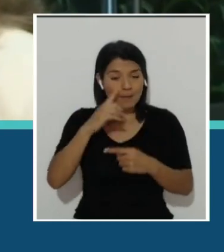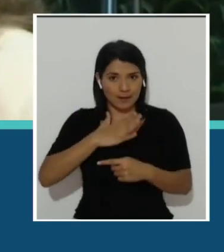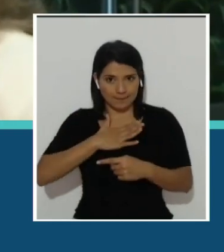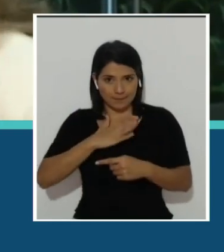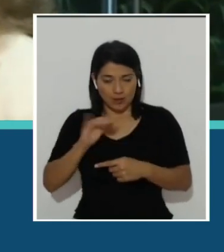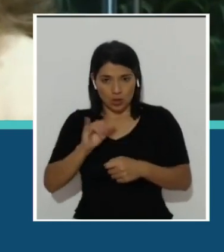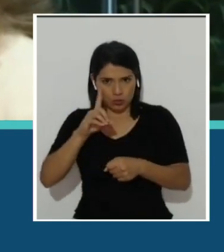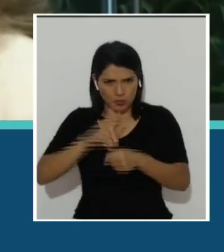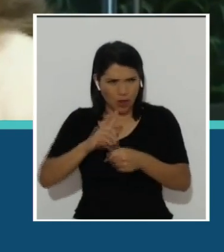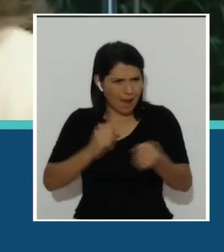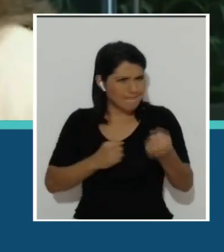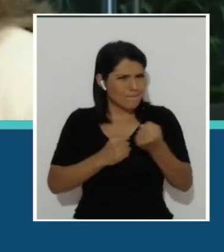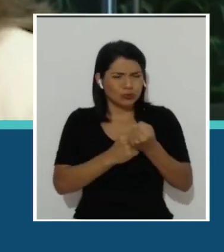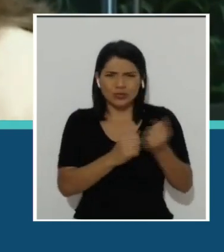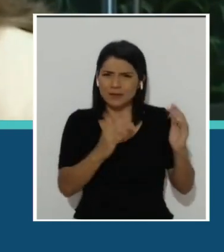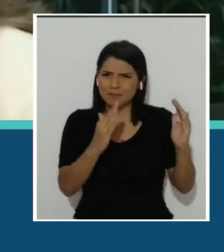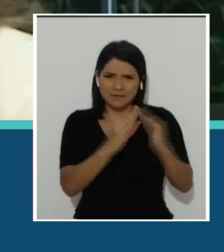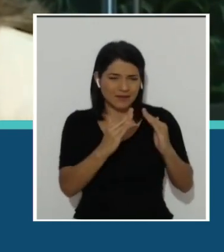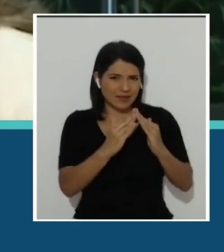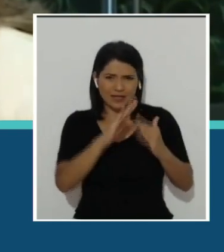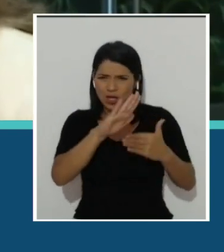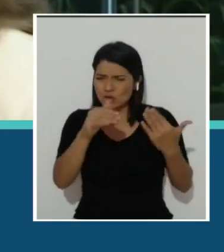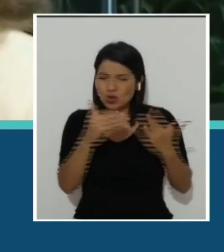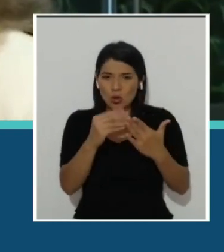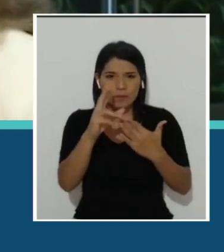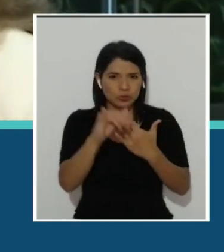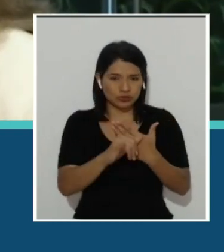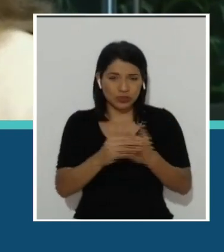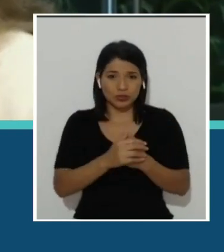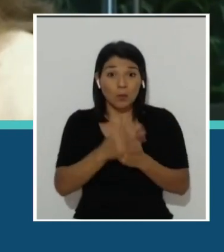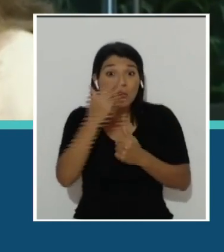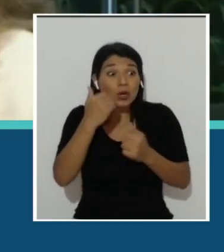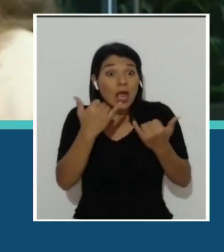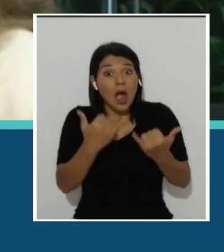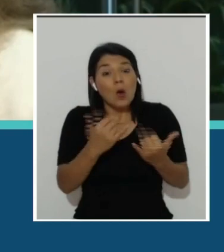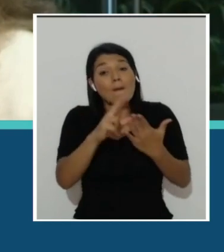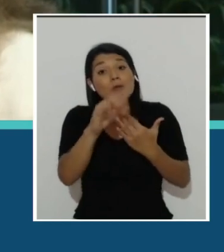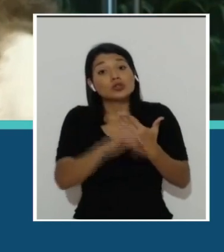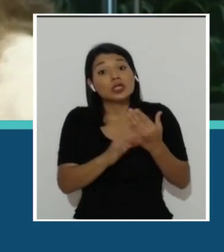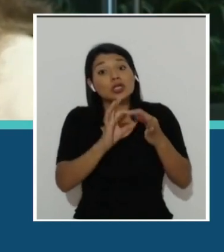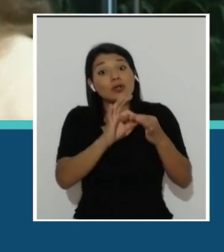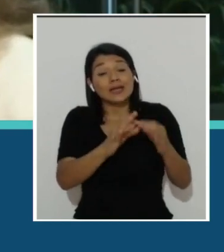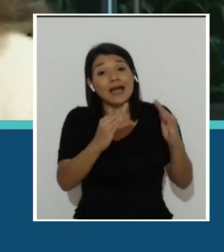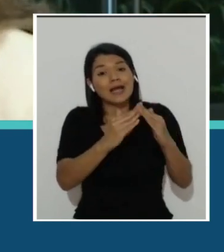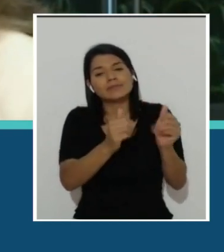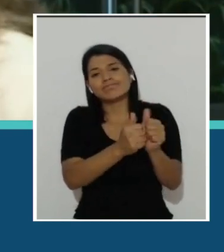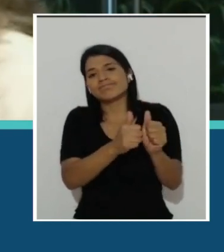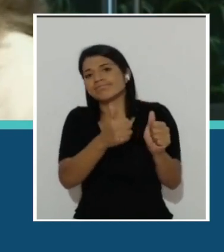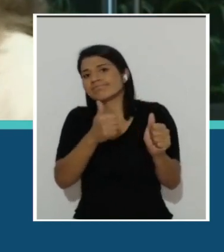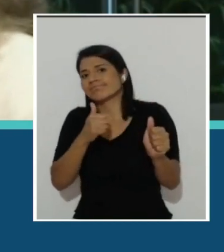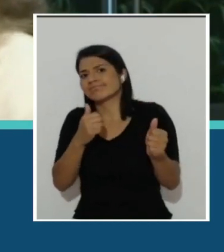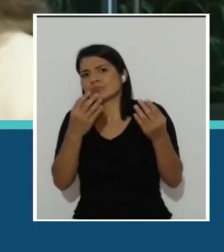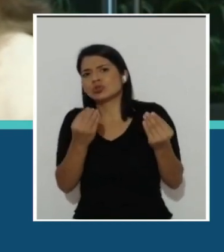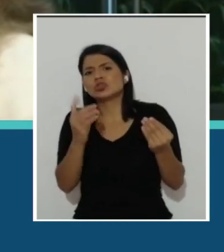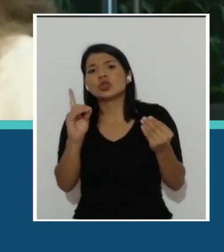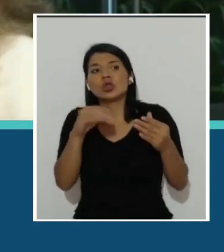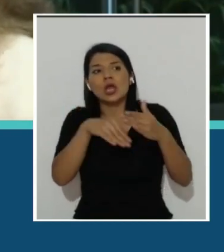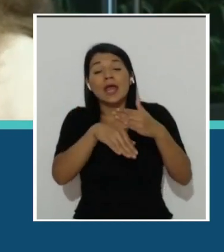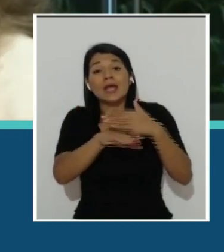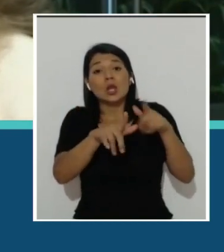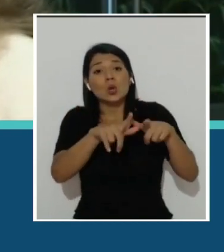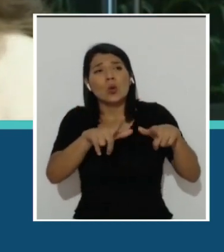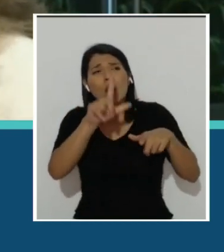diferentes niveles y proyectos. Hay un rezago impresionante en proyectos de vivienda en las zonas rurales, principalmente Guanacaste,